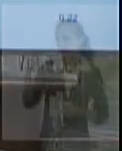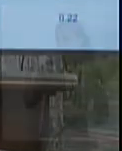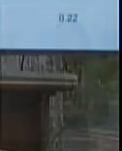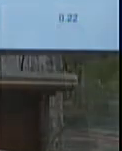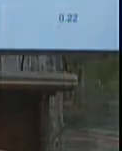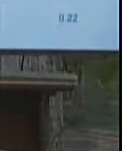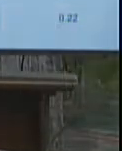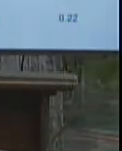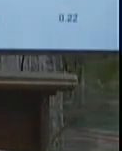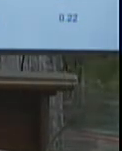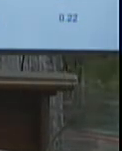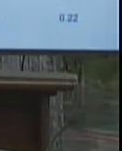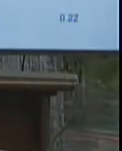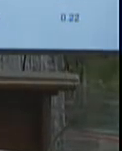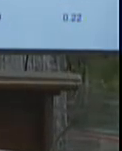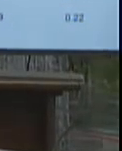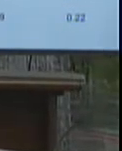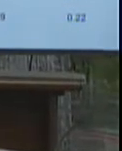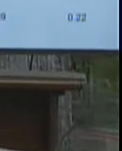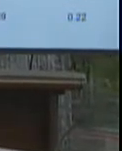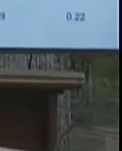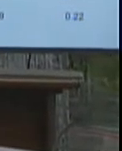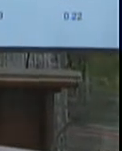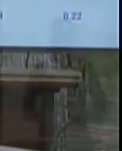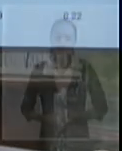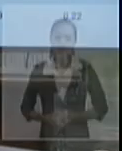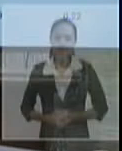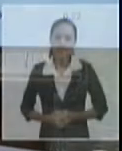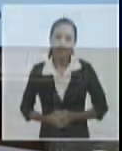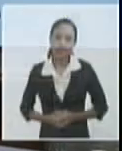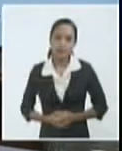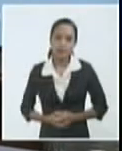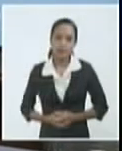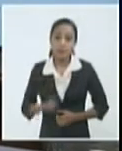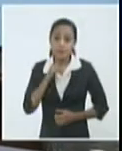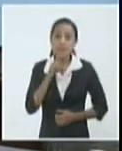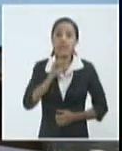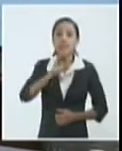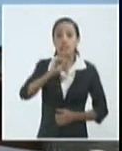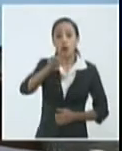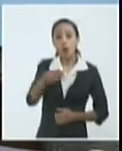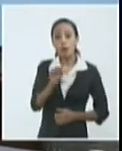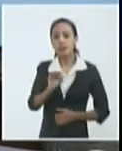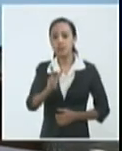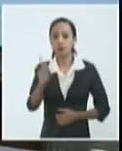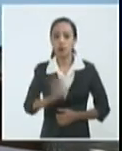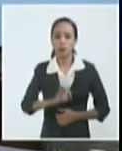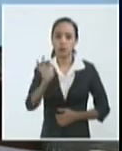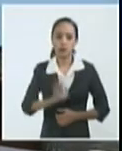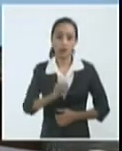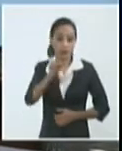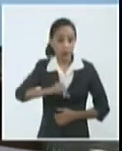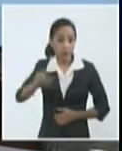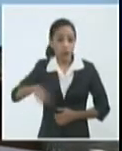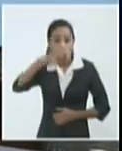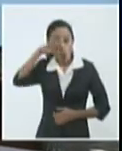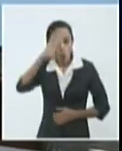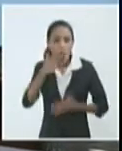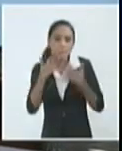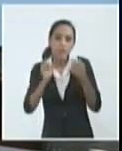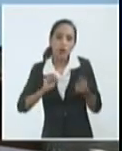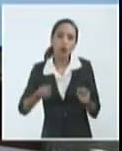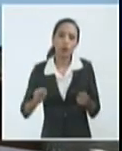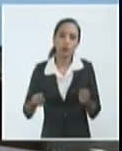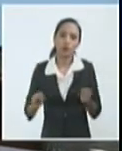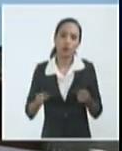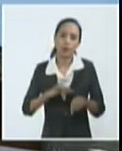el 0,22% de los casos. Por lo tanto, aquí se observa que Cuba tiene mejor control de la